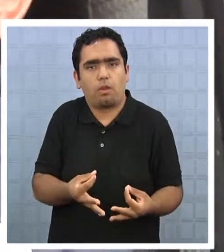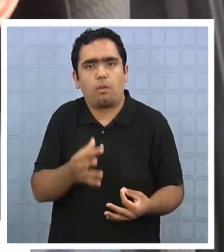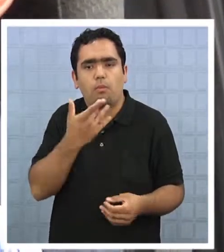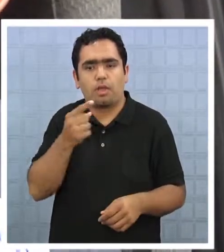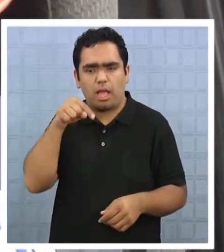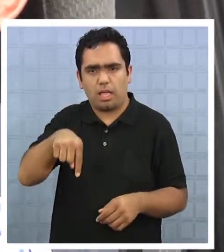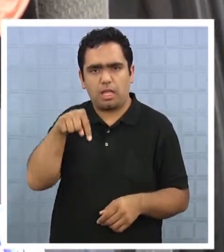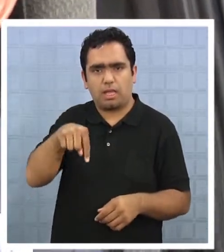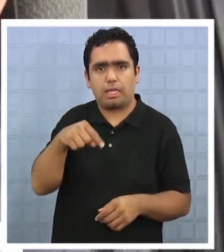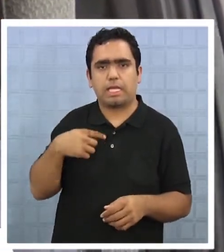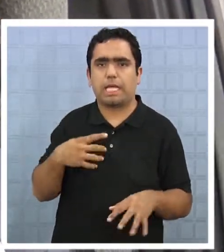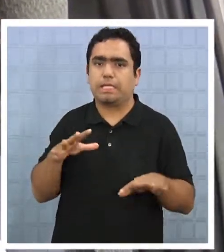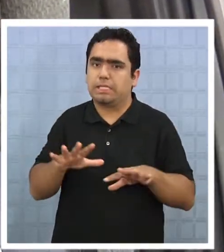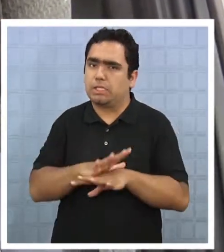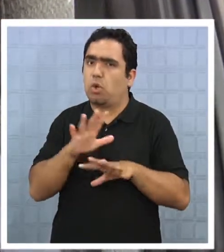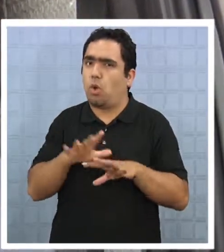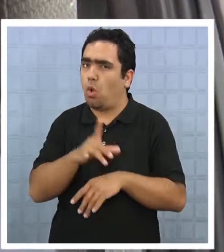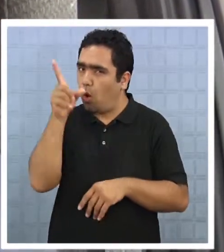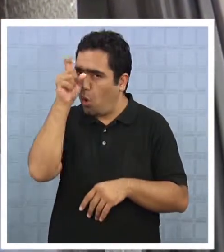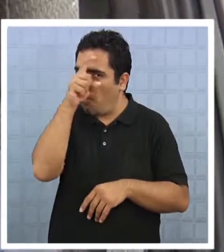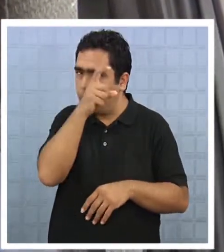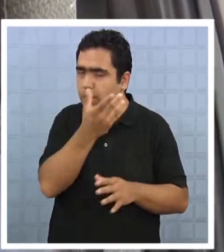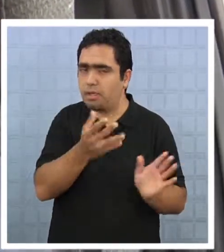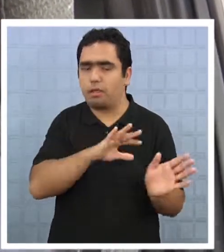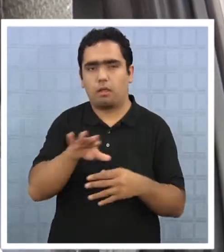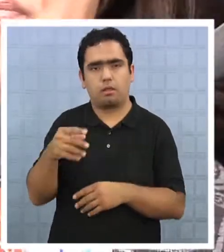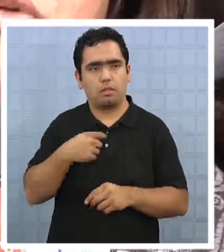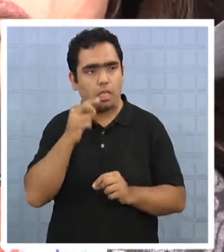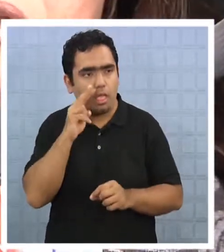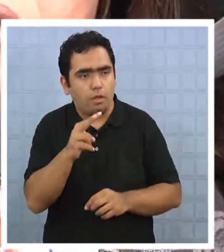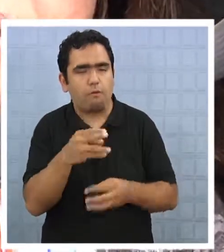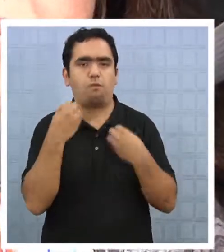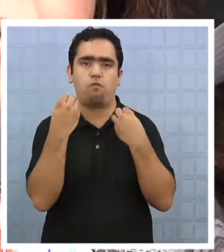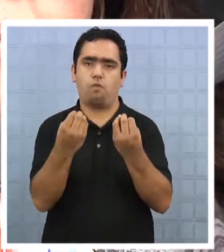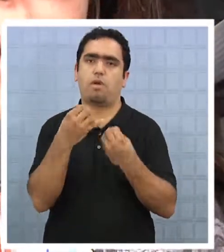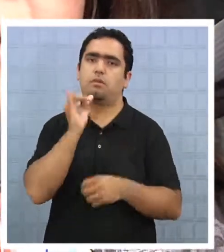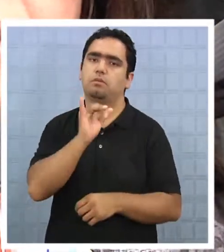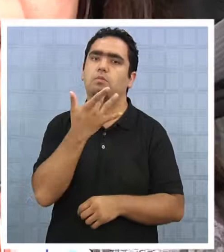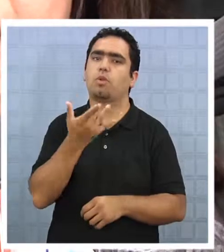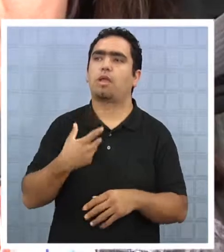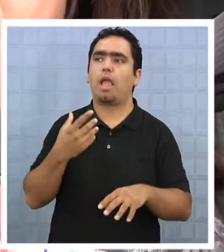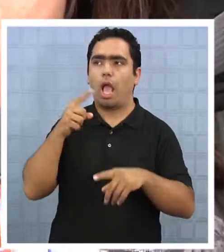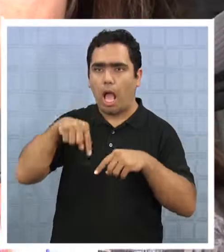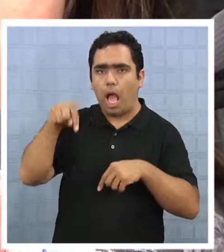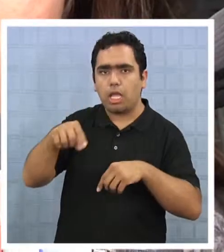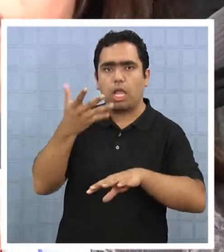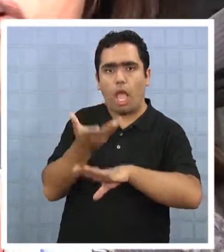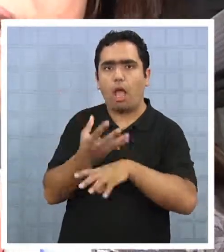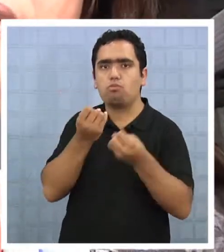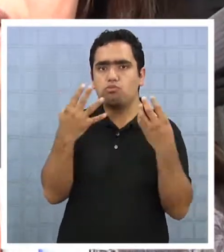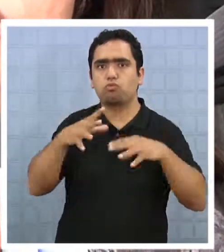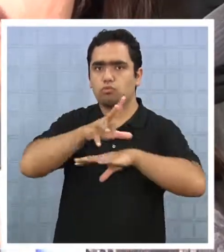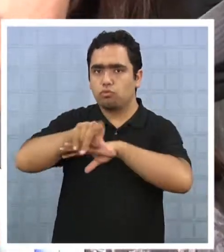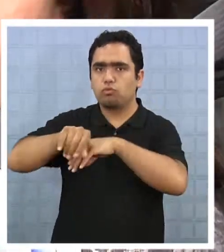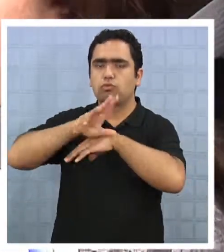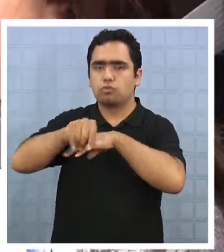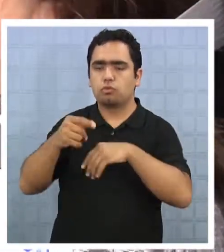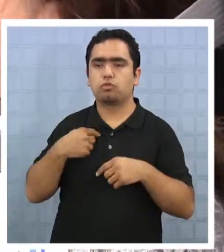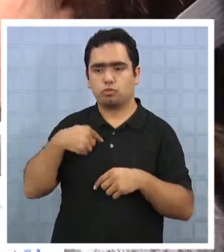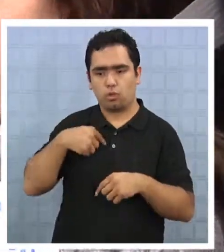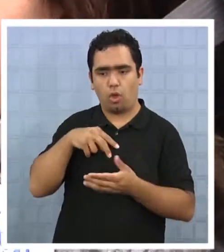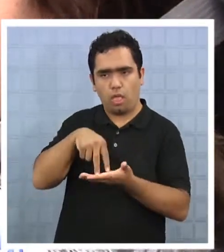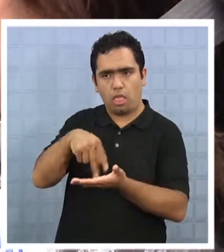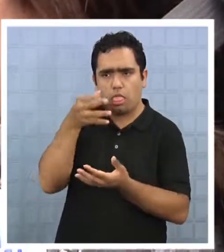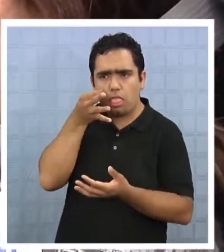una buena seguridad, porque este barrio es como muy complicado. Por supuesto que es muy bueno, ya que han habido muchos robos en el sector. Yo misma